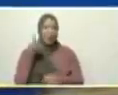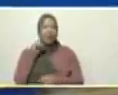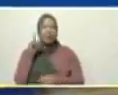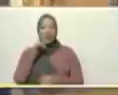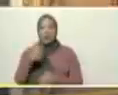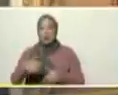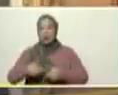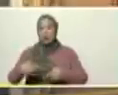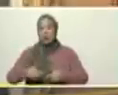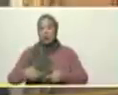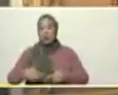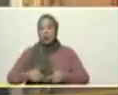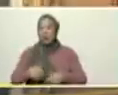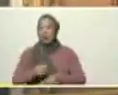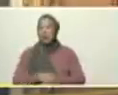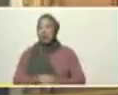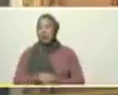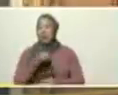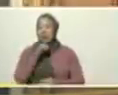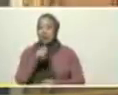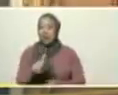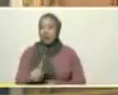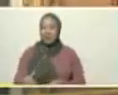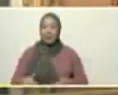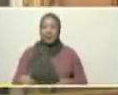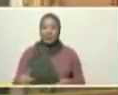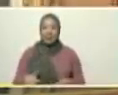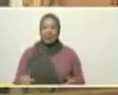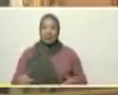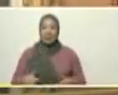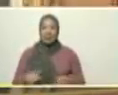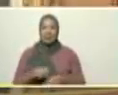chiste malo. A él no le gusta el caviar.